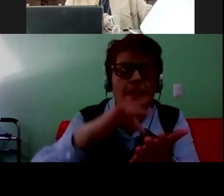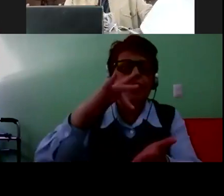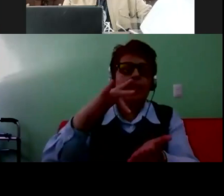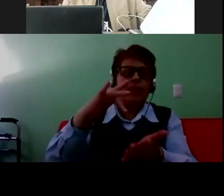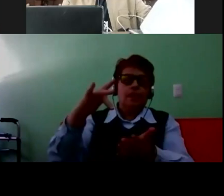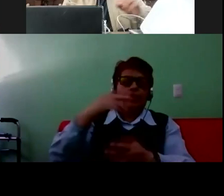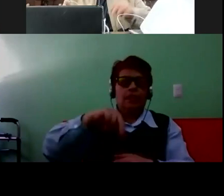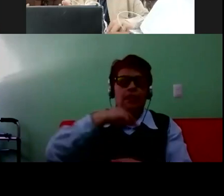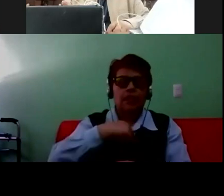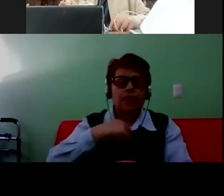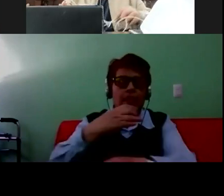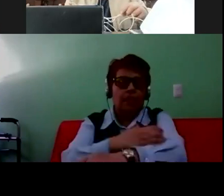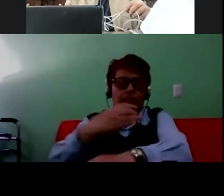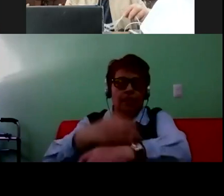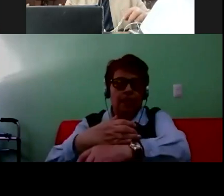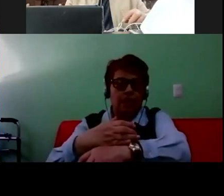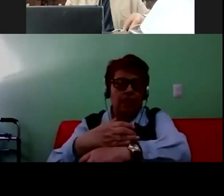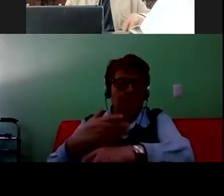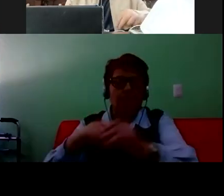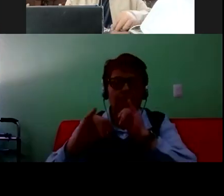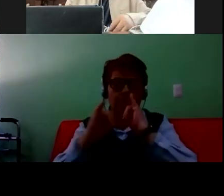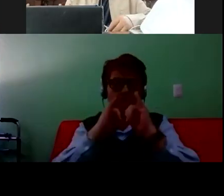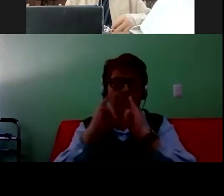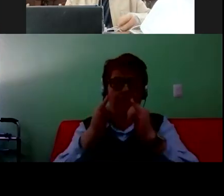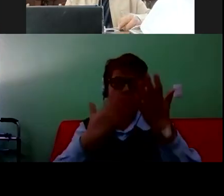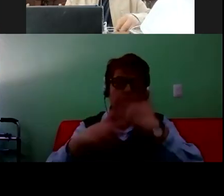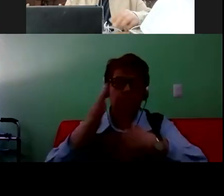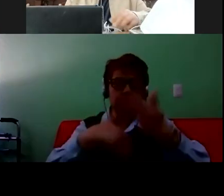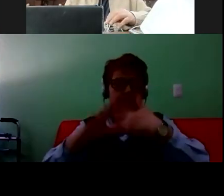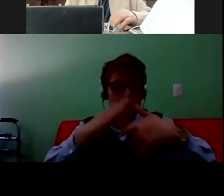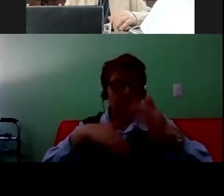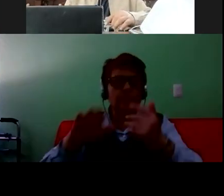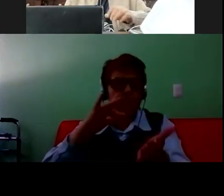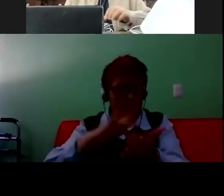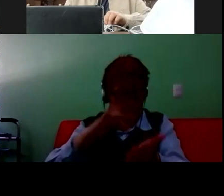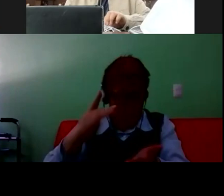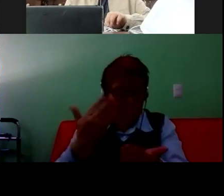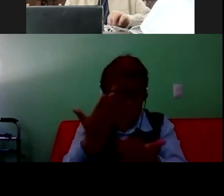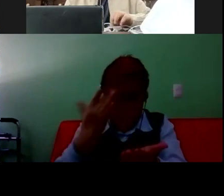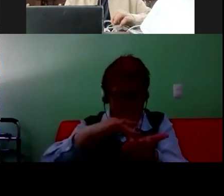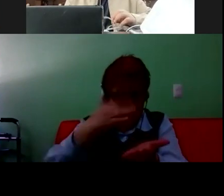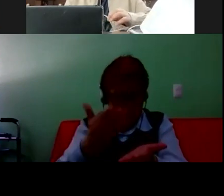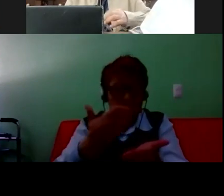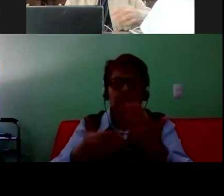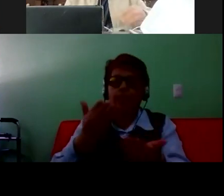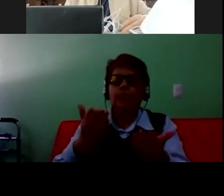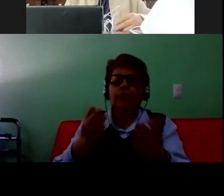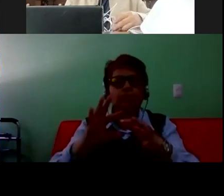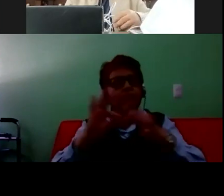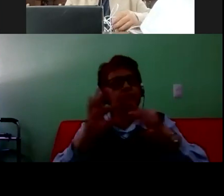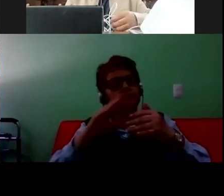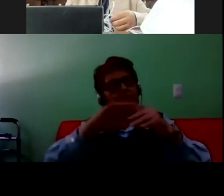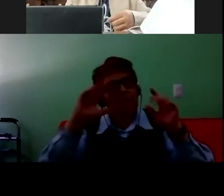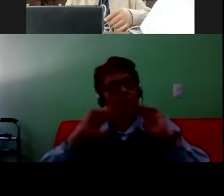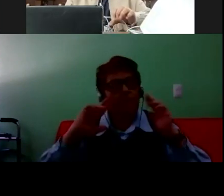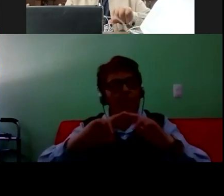a nuestra compañera intérprete de lenguaje de señas. Muchas gracias. Asimismo, les comento que durante la